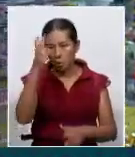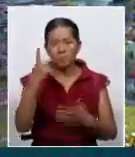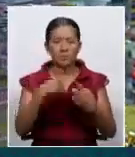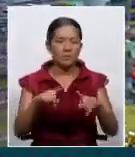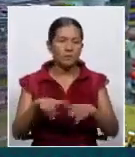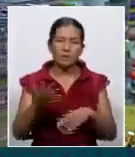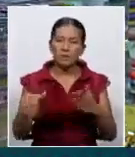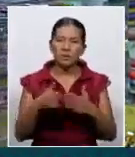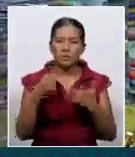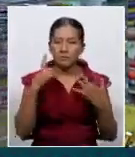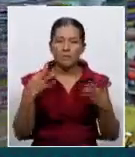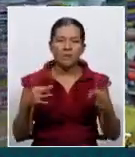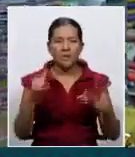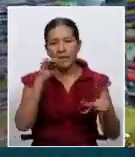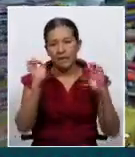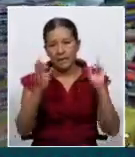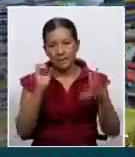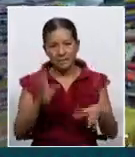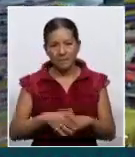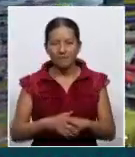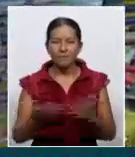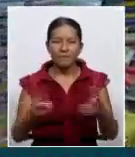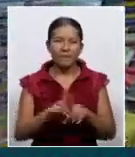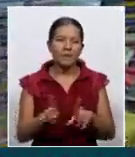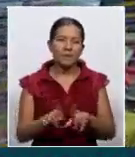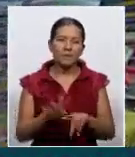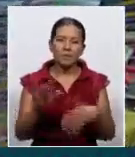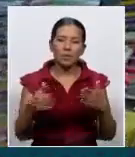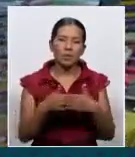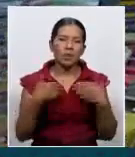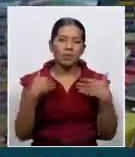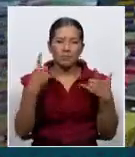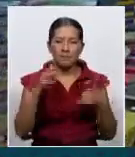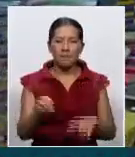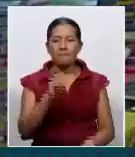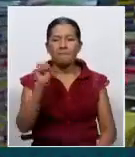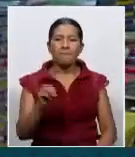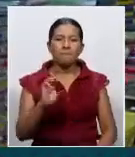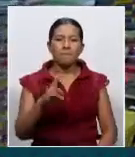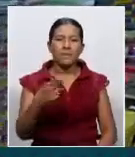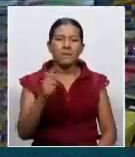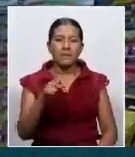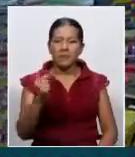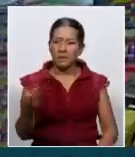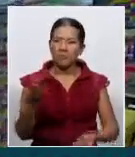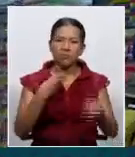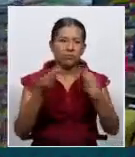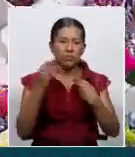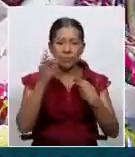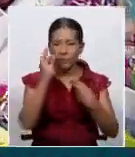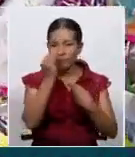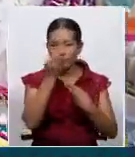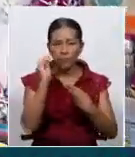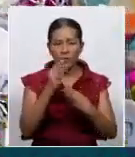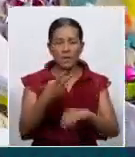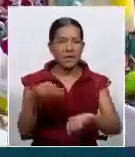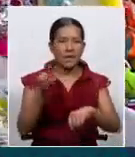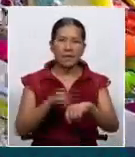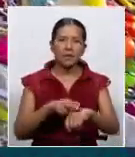objetos tenemos para el carnaval. Y así también tenemos para el martes de Chaya, nos ha llegado las flores naturales.